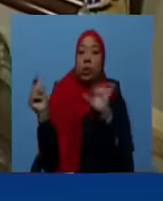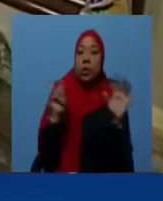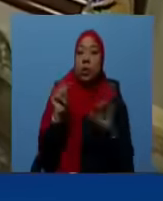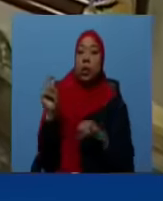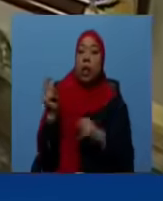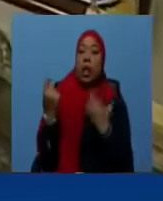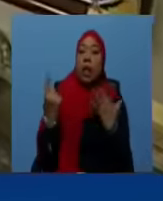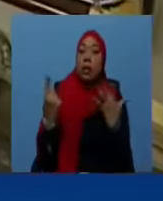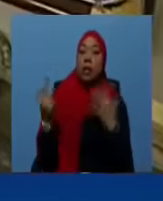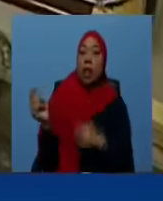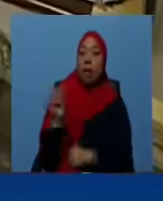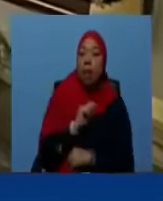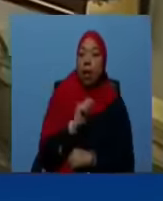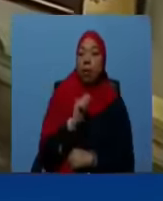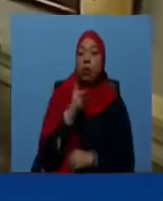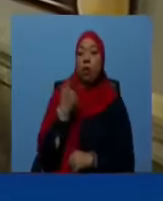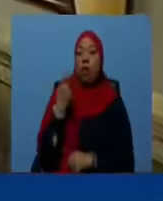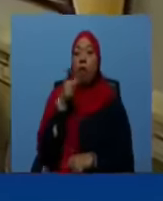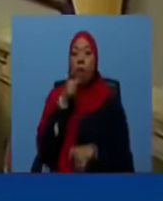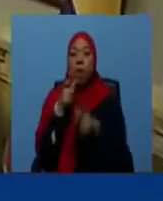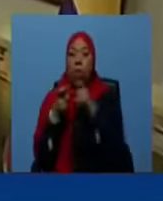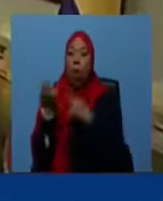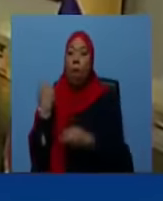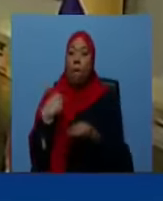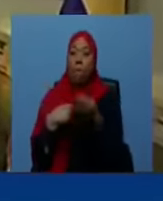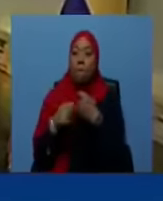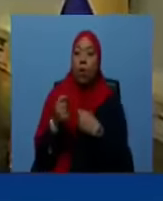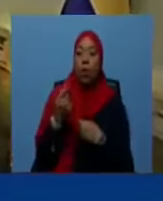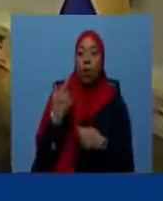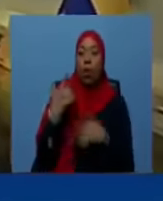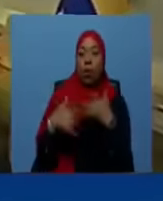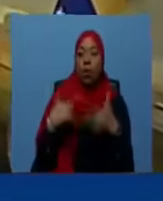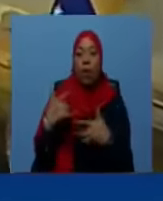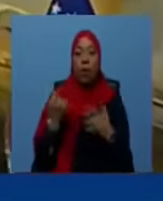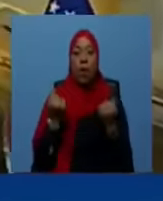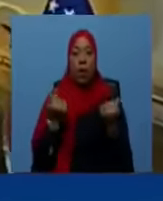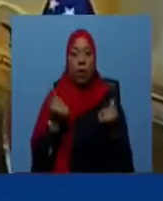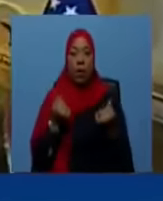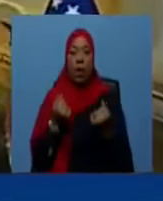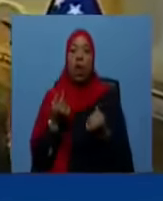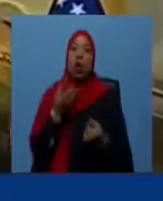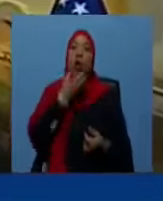movimiento, más consumo, más actividad económica,